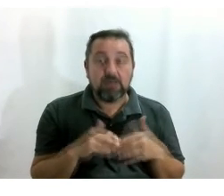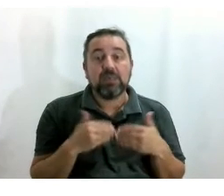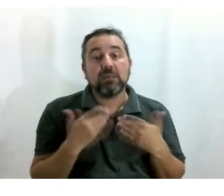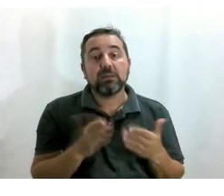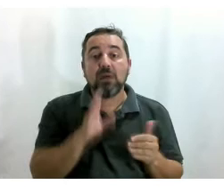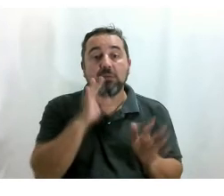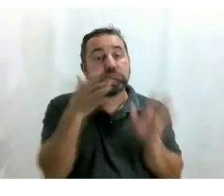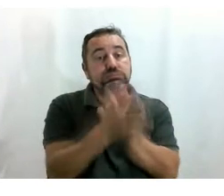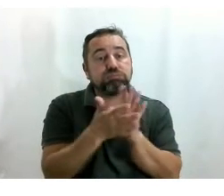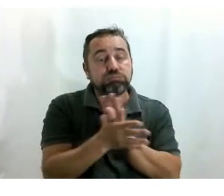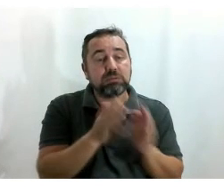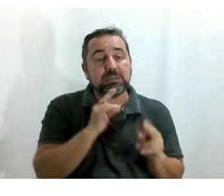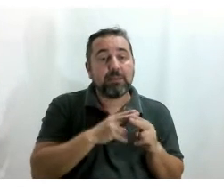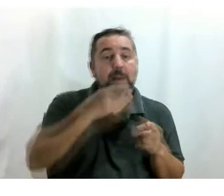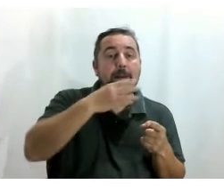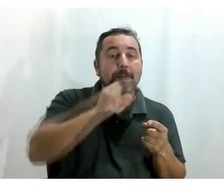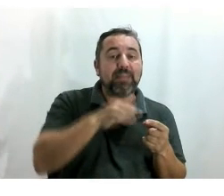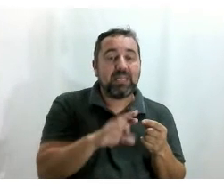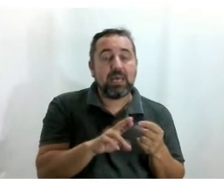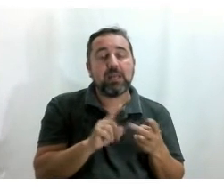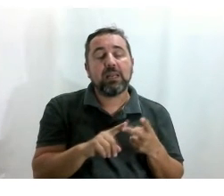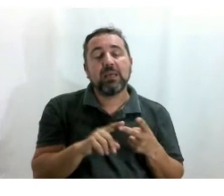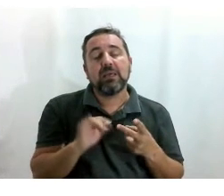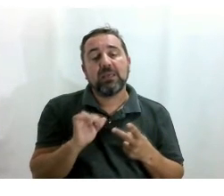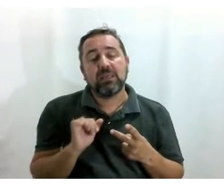comentabais sobre Menier